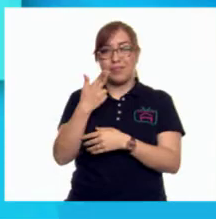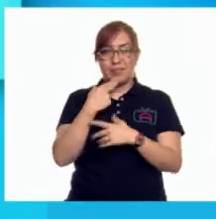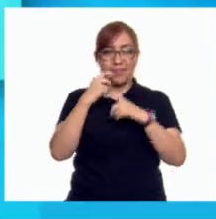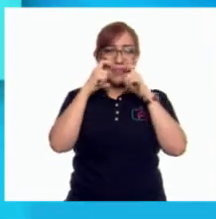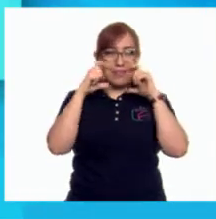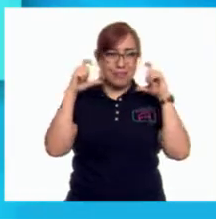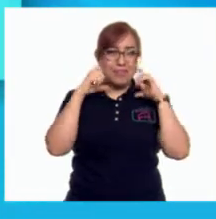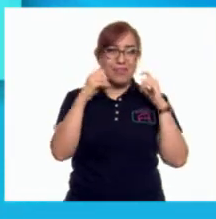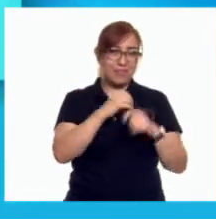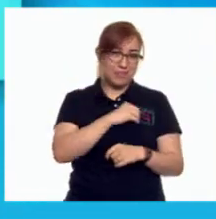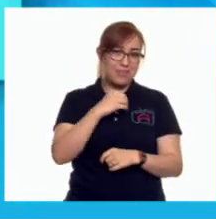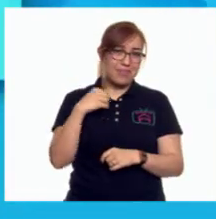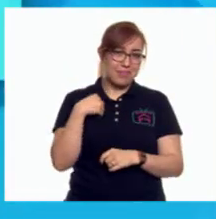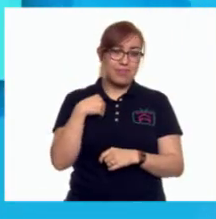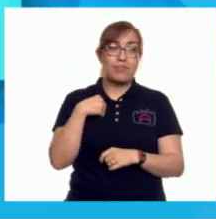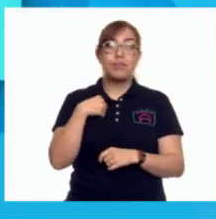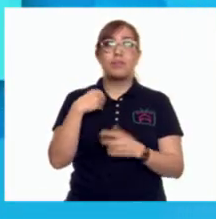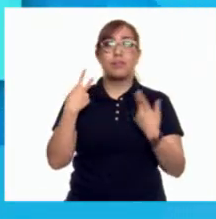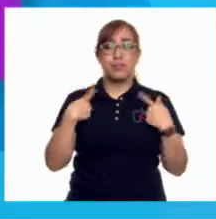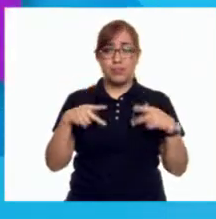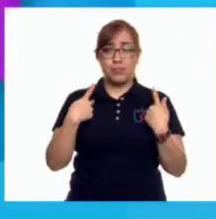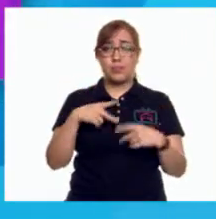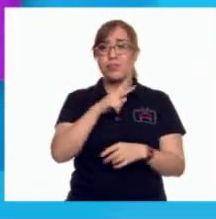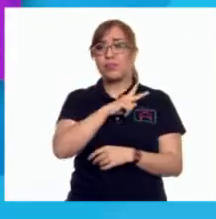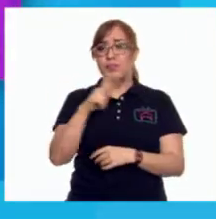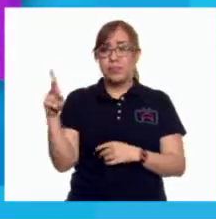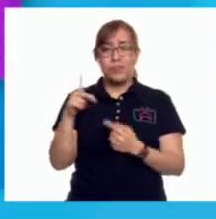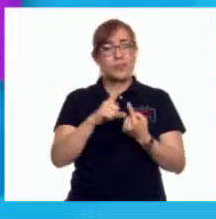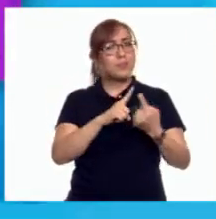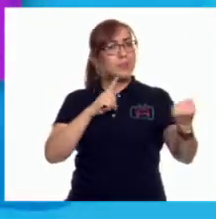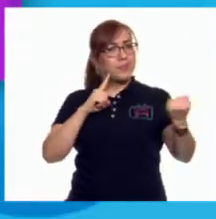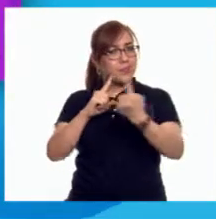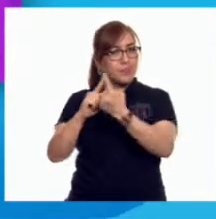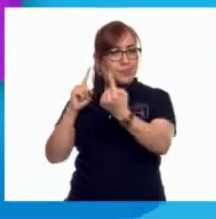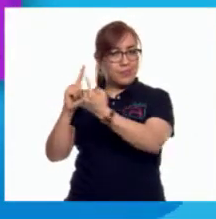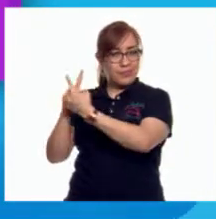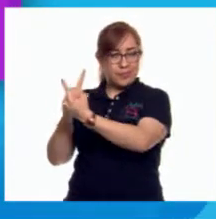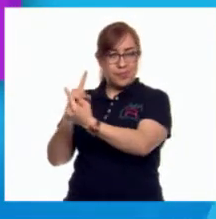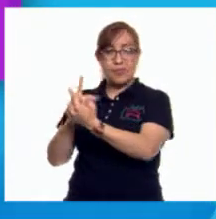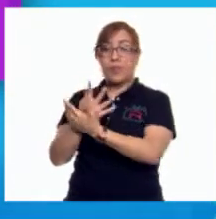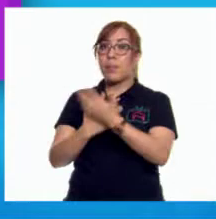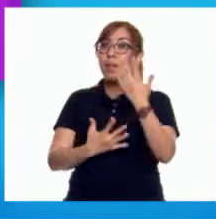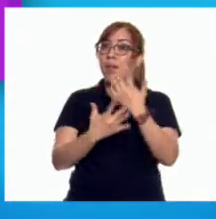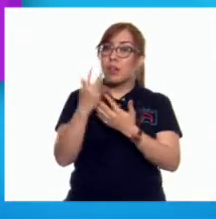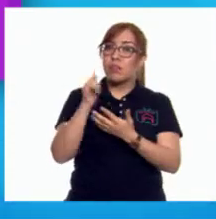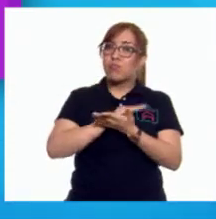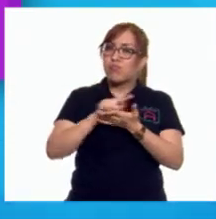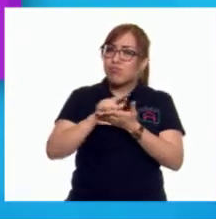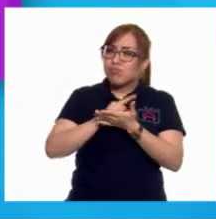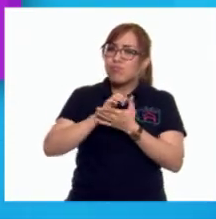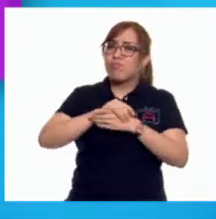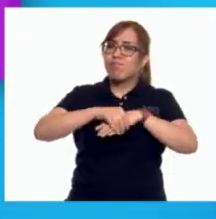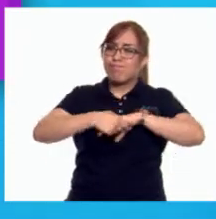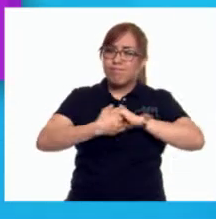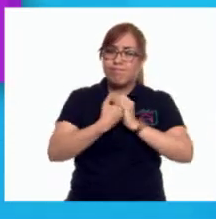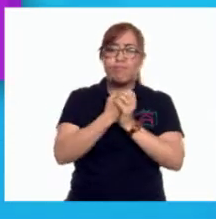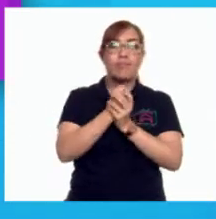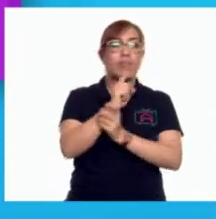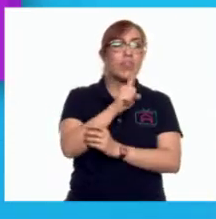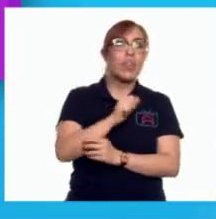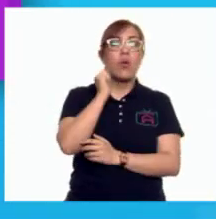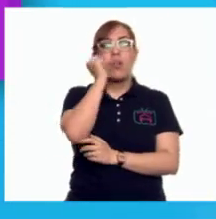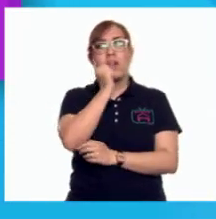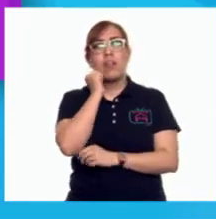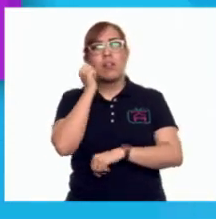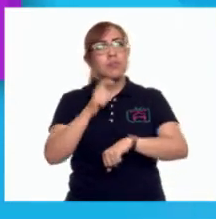una distancia mínima de 1.5 metros entre tú y los demás. Lávate las manos muy seguido con agua y jabón por lo menos